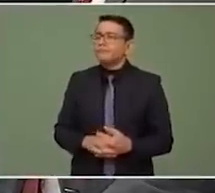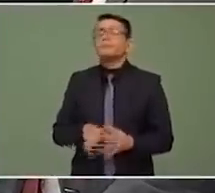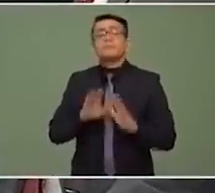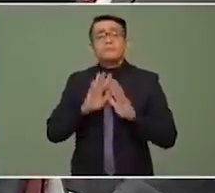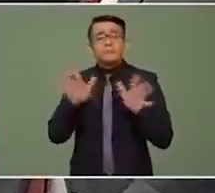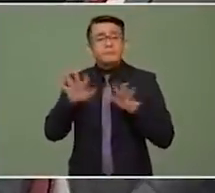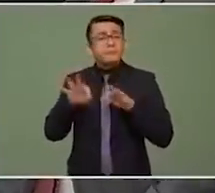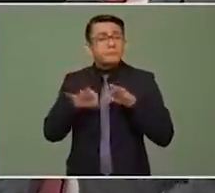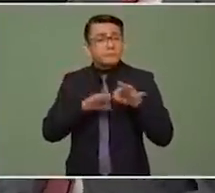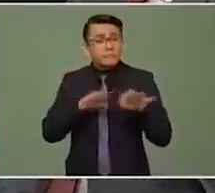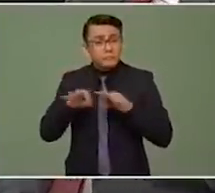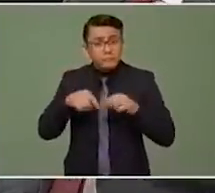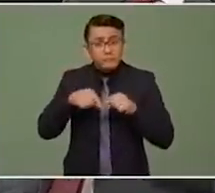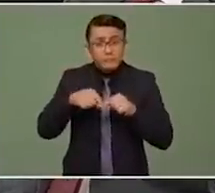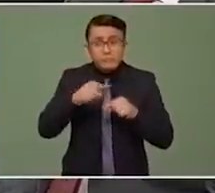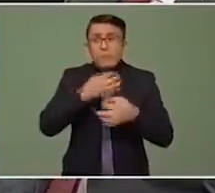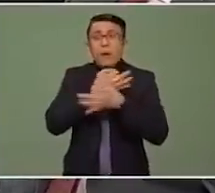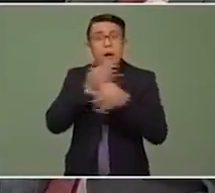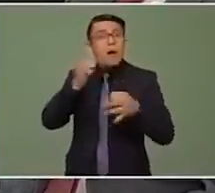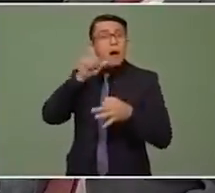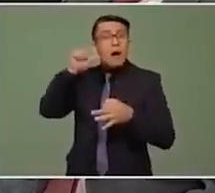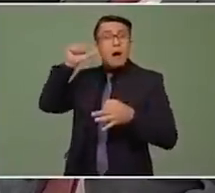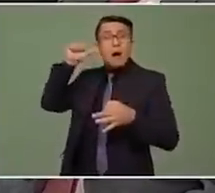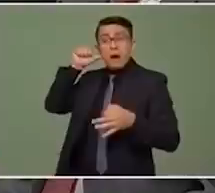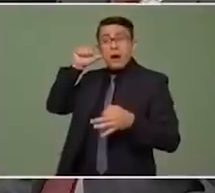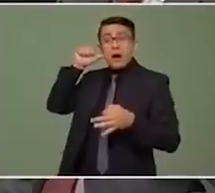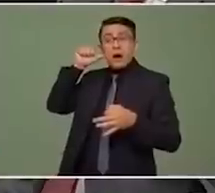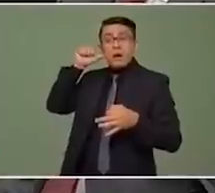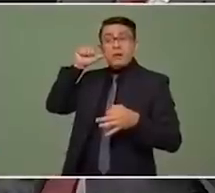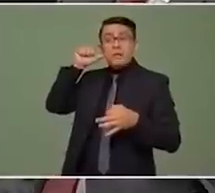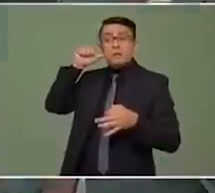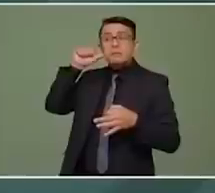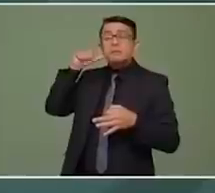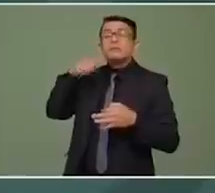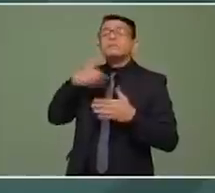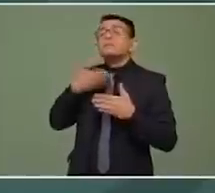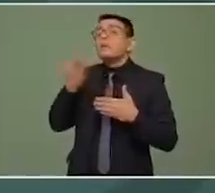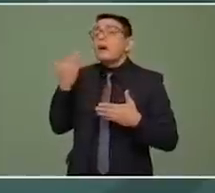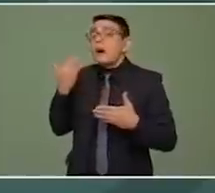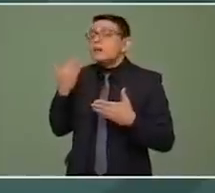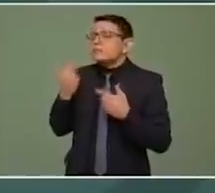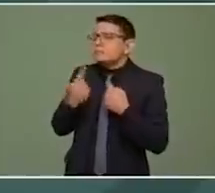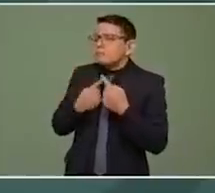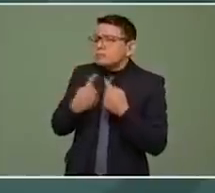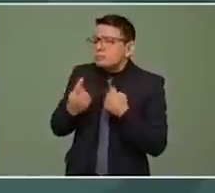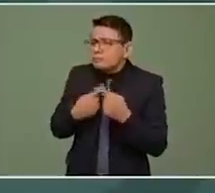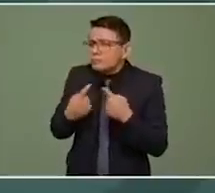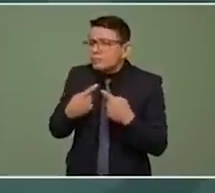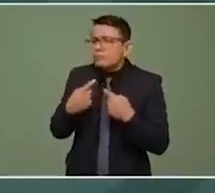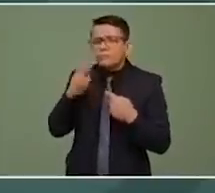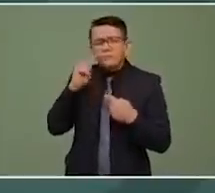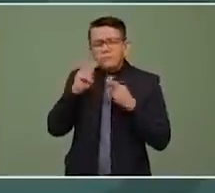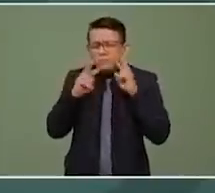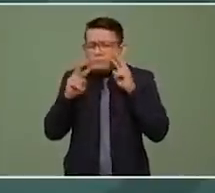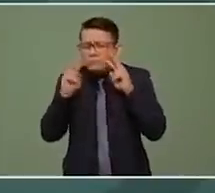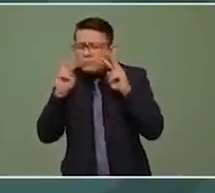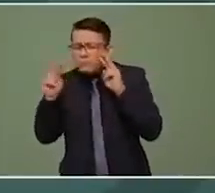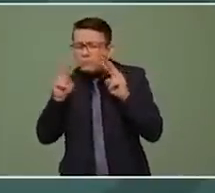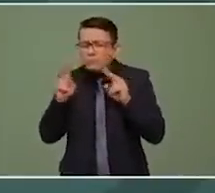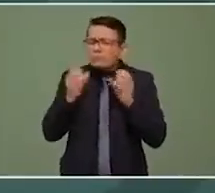ayer me informaron sobre la disponibilidad de agua que ya se avanzó